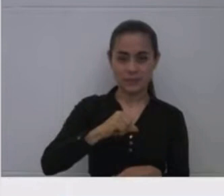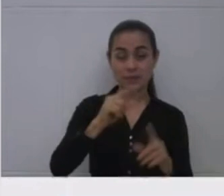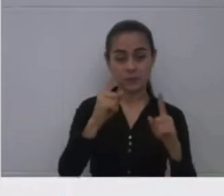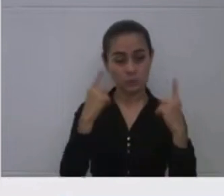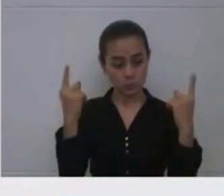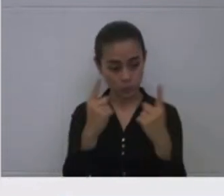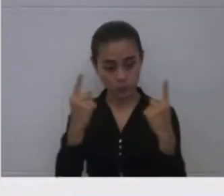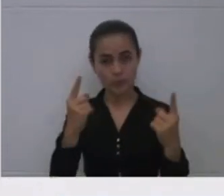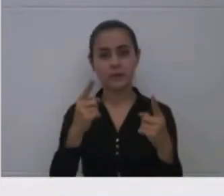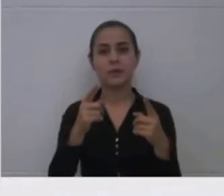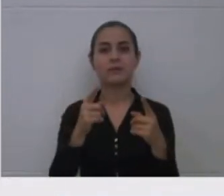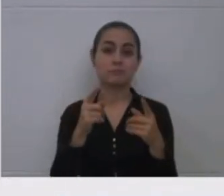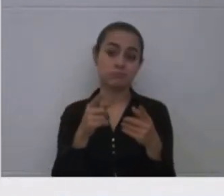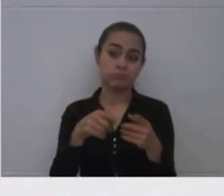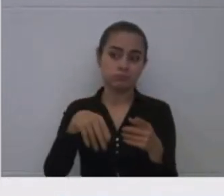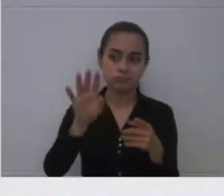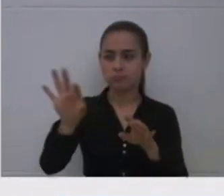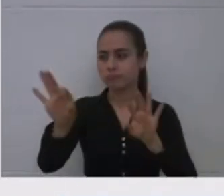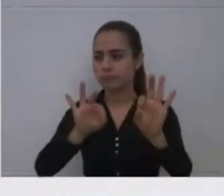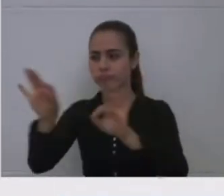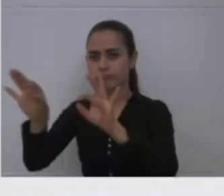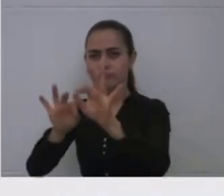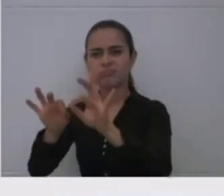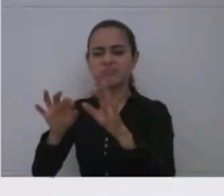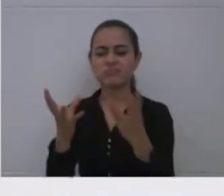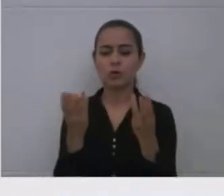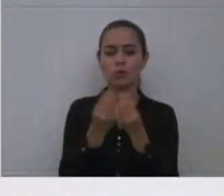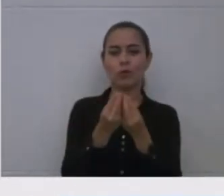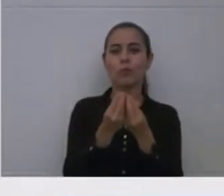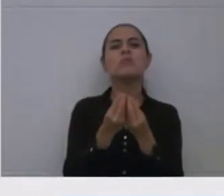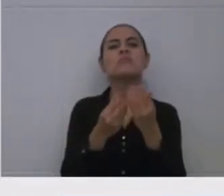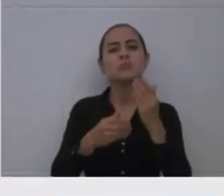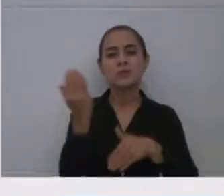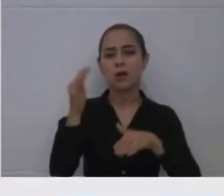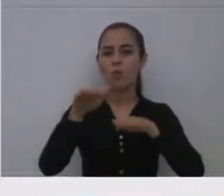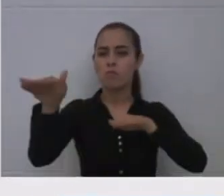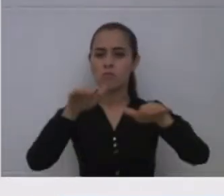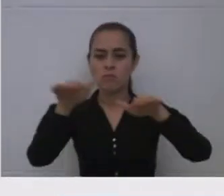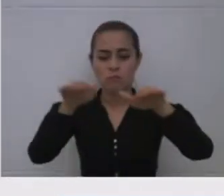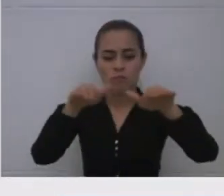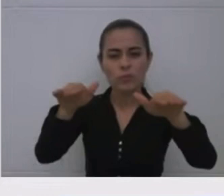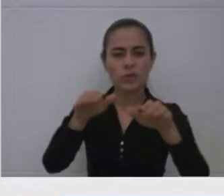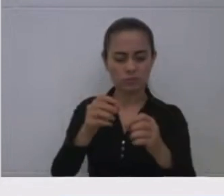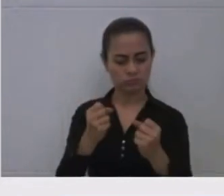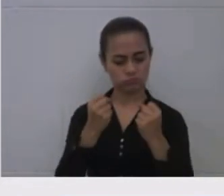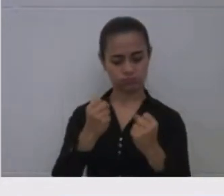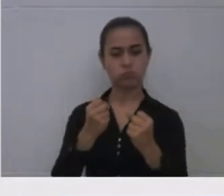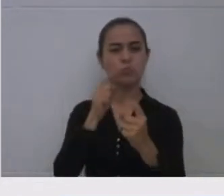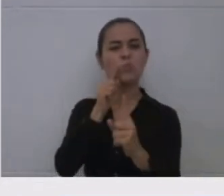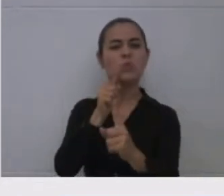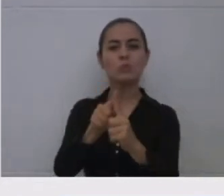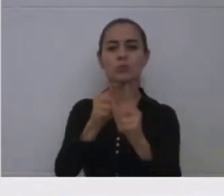superior, un movimiento estudiantil sólido que se movilizó en defensa del proceso de paz.